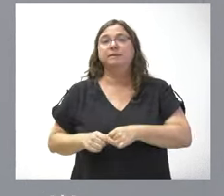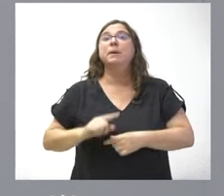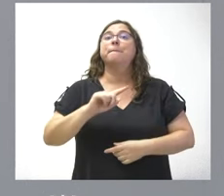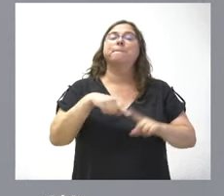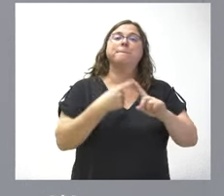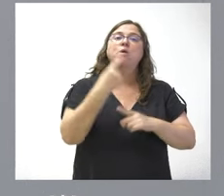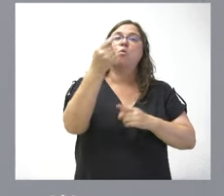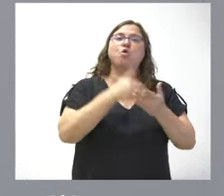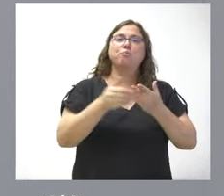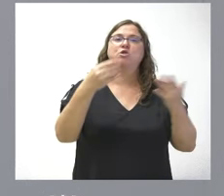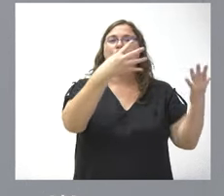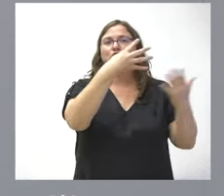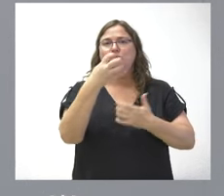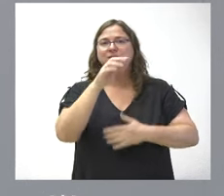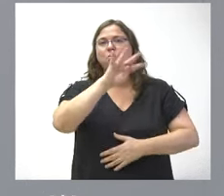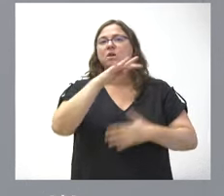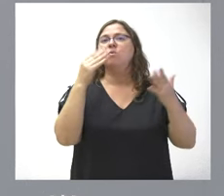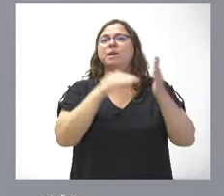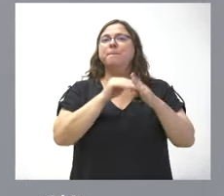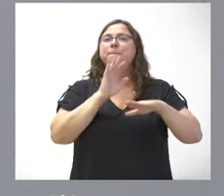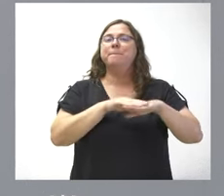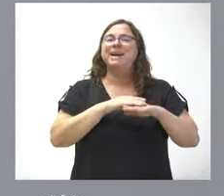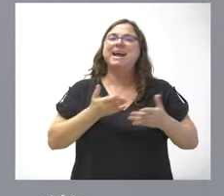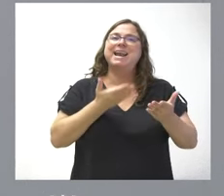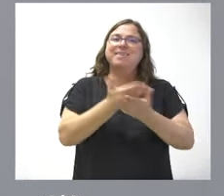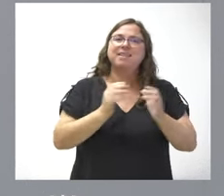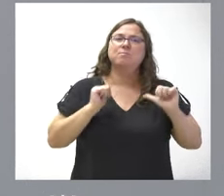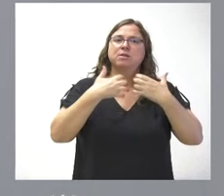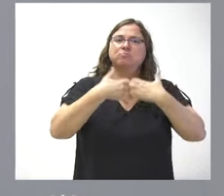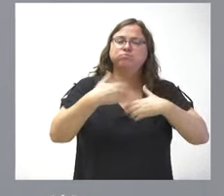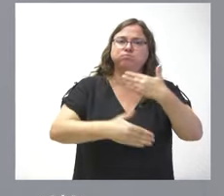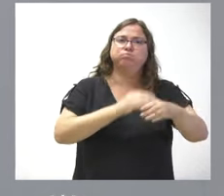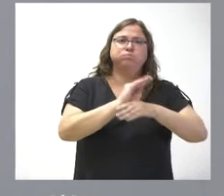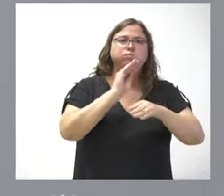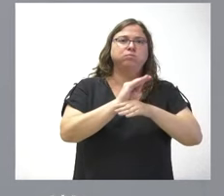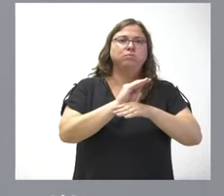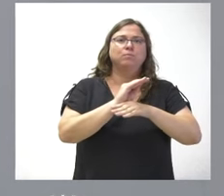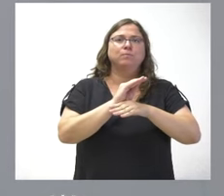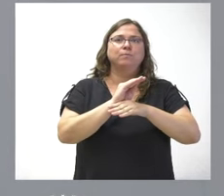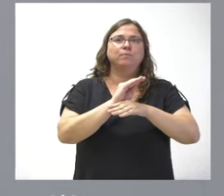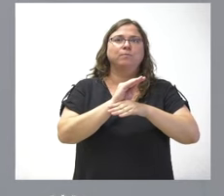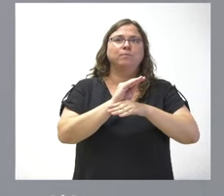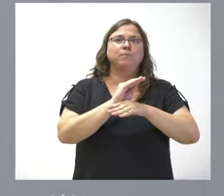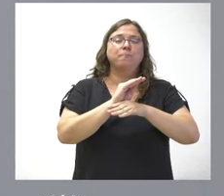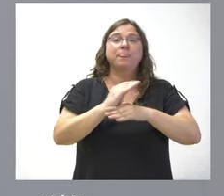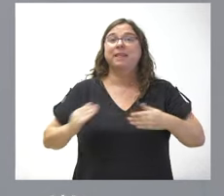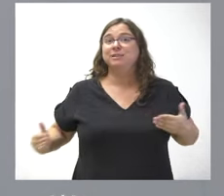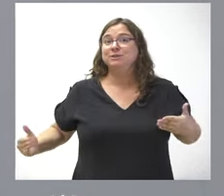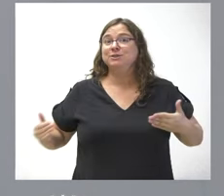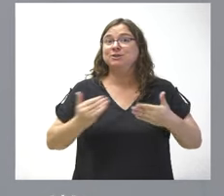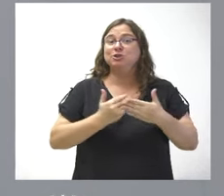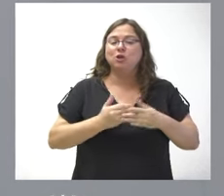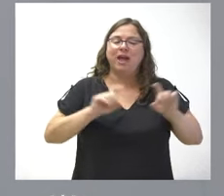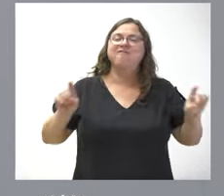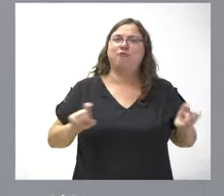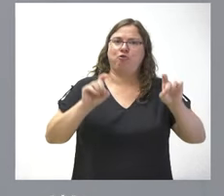mill 949.000 para suministro de licencias puesta en marcha mantenimiento y soporte de todos los equipos